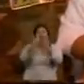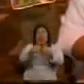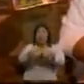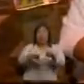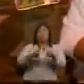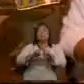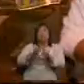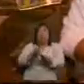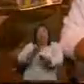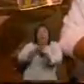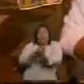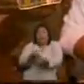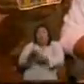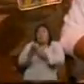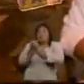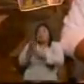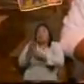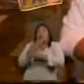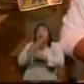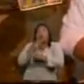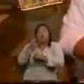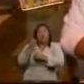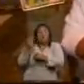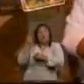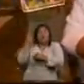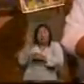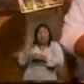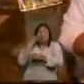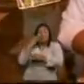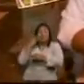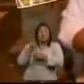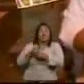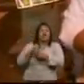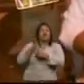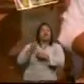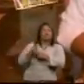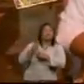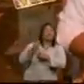referirse y decirles que el que no tiene rabo de paja no se quema. Hasta aquí nuestro informe.